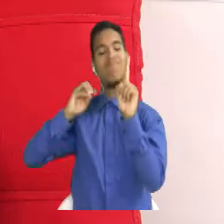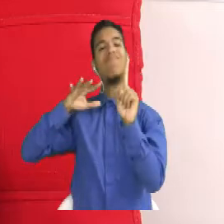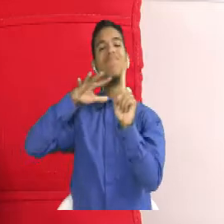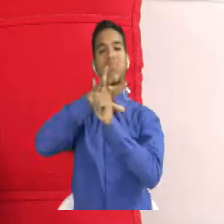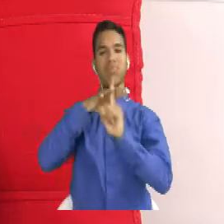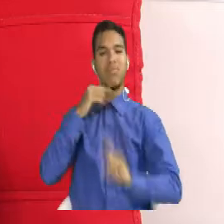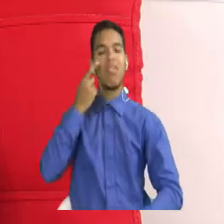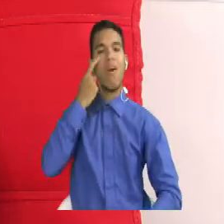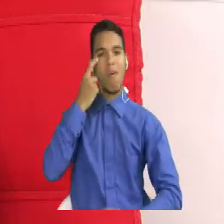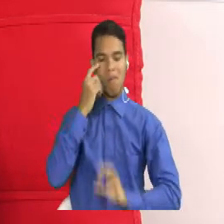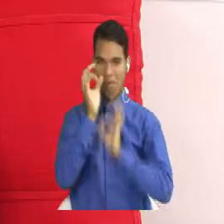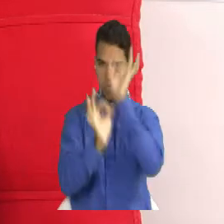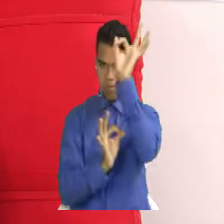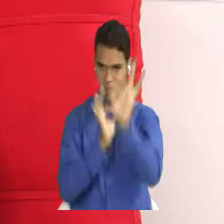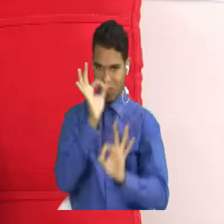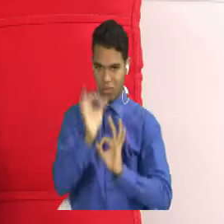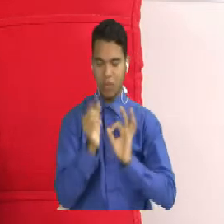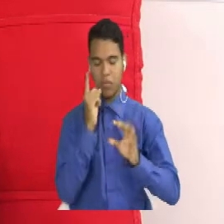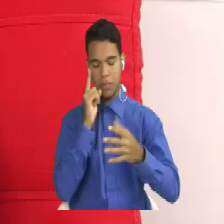Son 5 pasos. Primeramente,